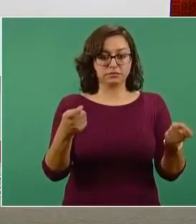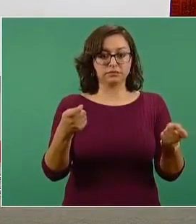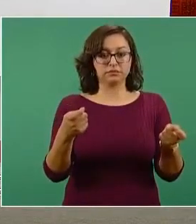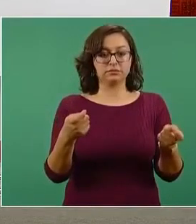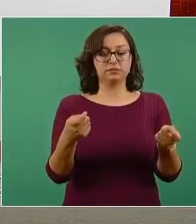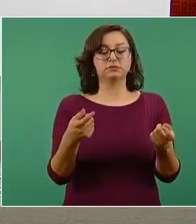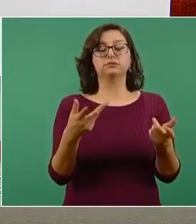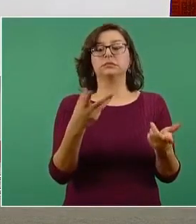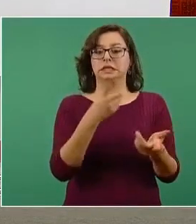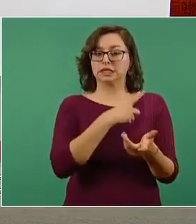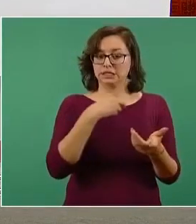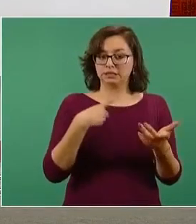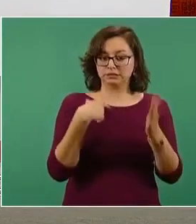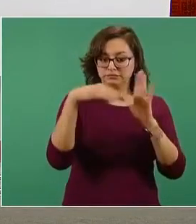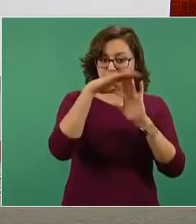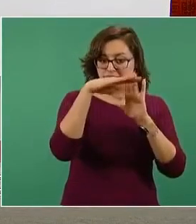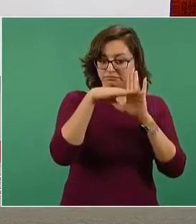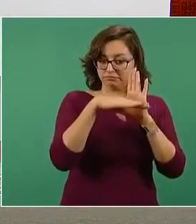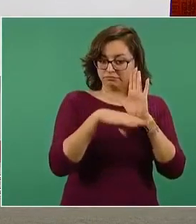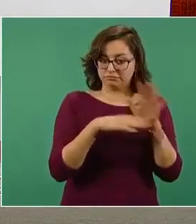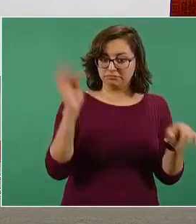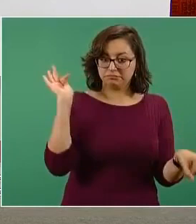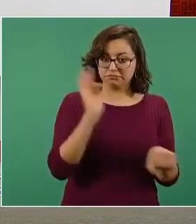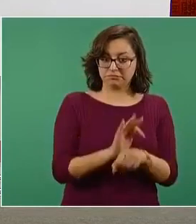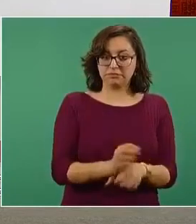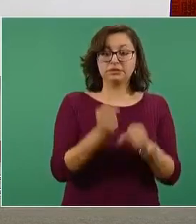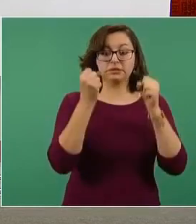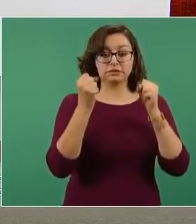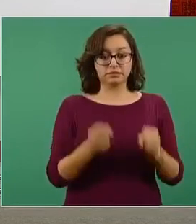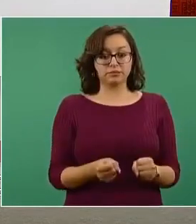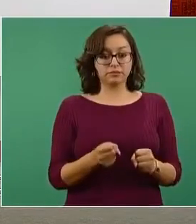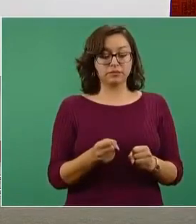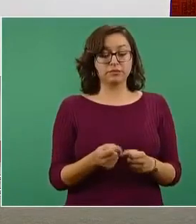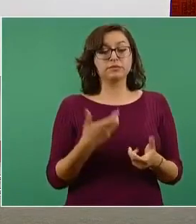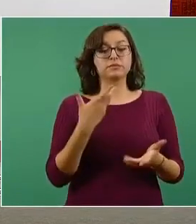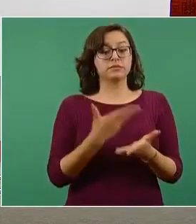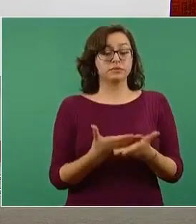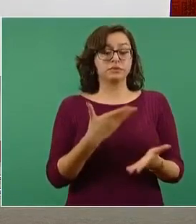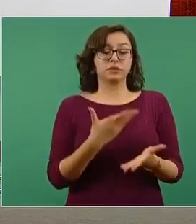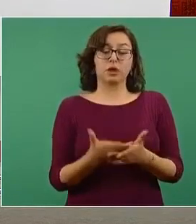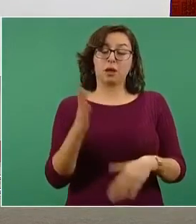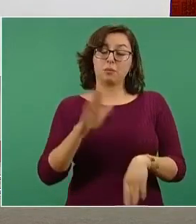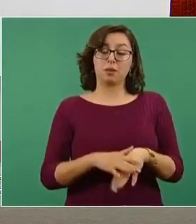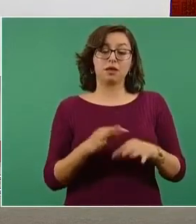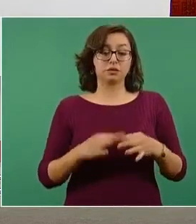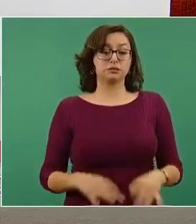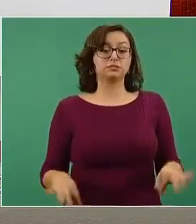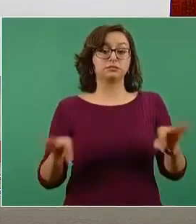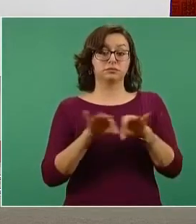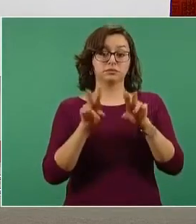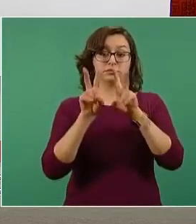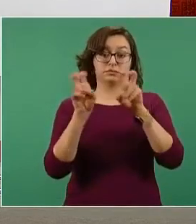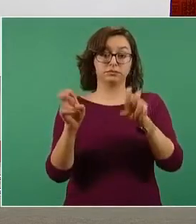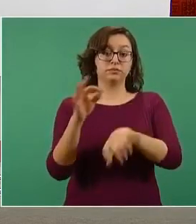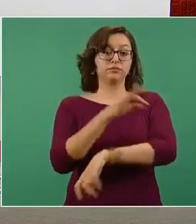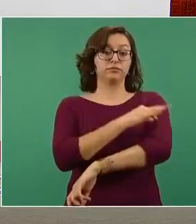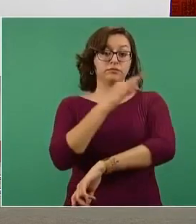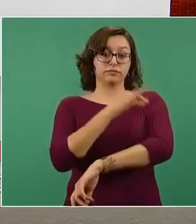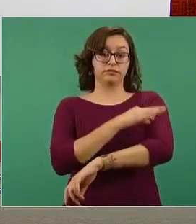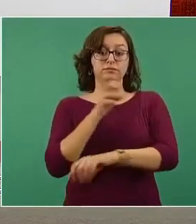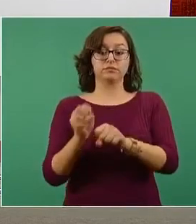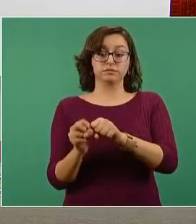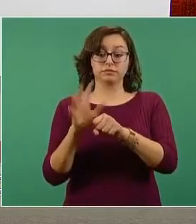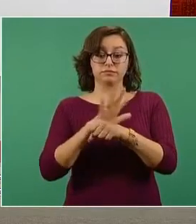salud tengan todos estos mecanismos de seguridad, específicamente o ahora con mucha mayor razón el tema de la vacuna contra el